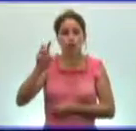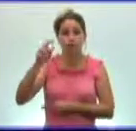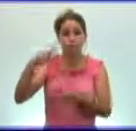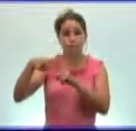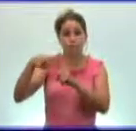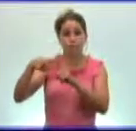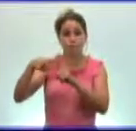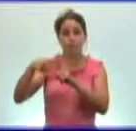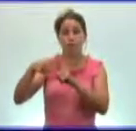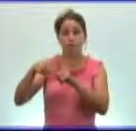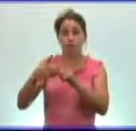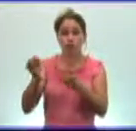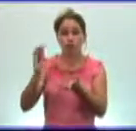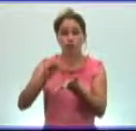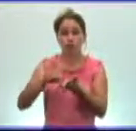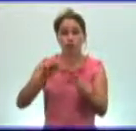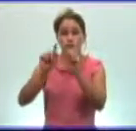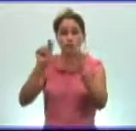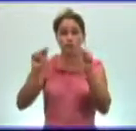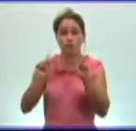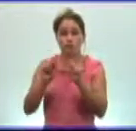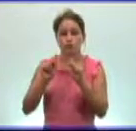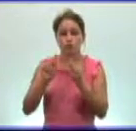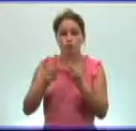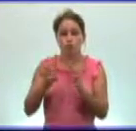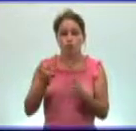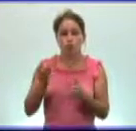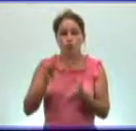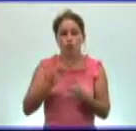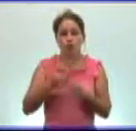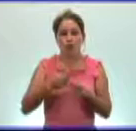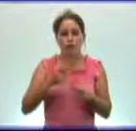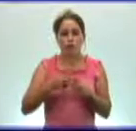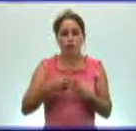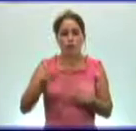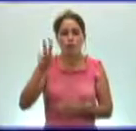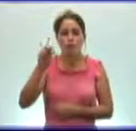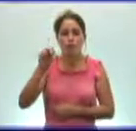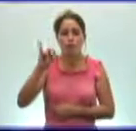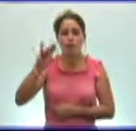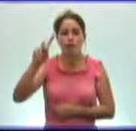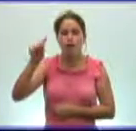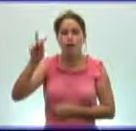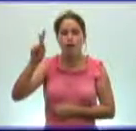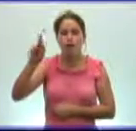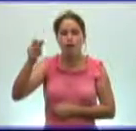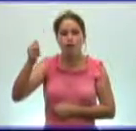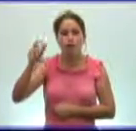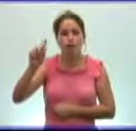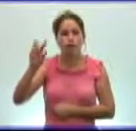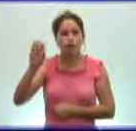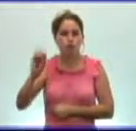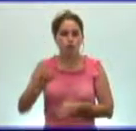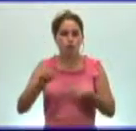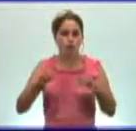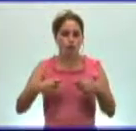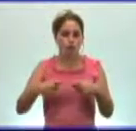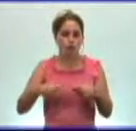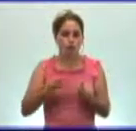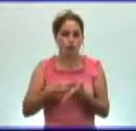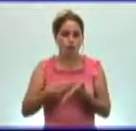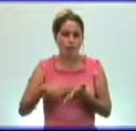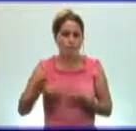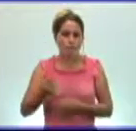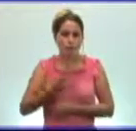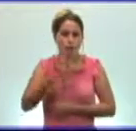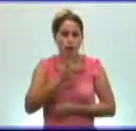oxidación 3 más o carga 3 más. Cuando vamos a escribir el nombre, debemos escribir primero la palabra que coincide con el